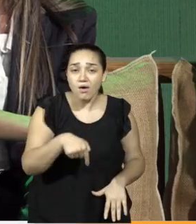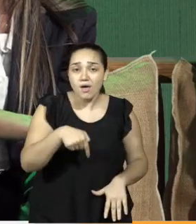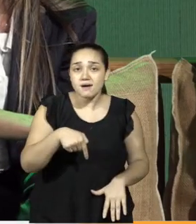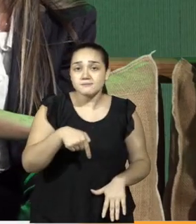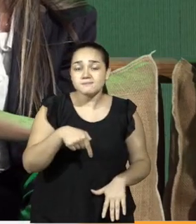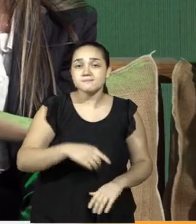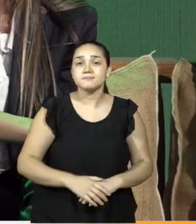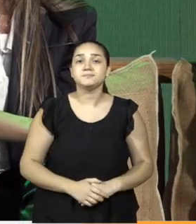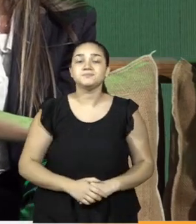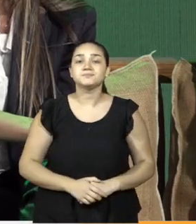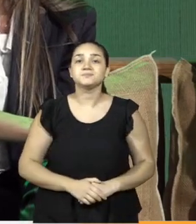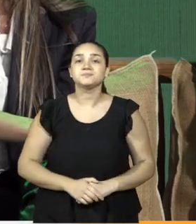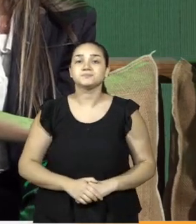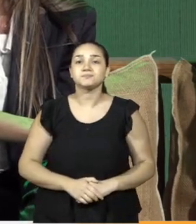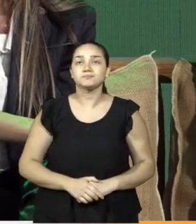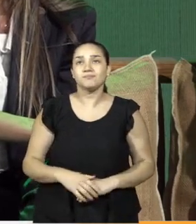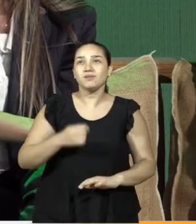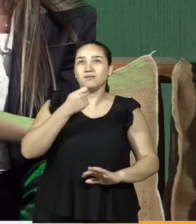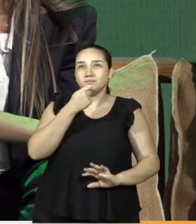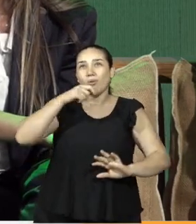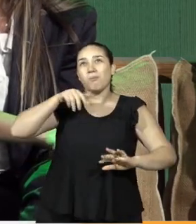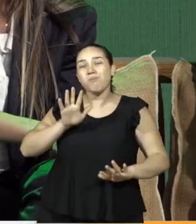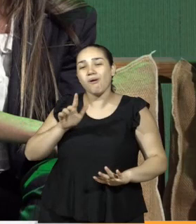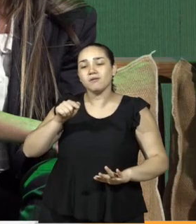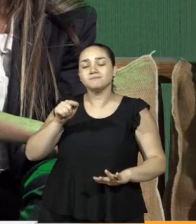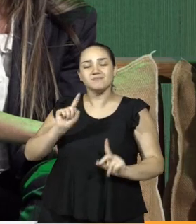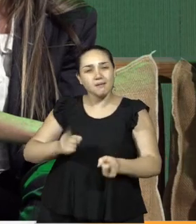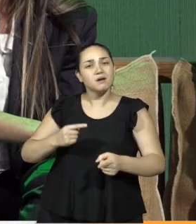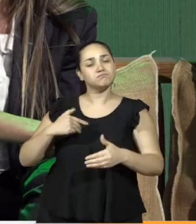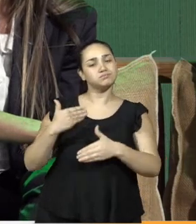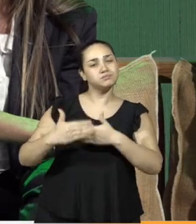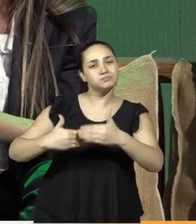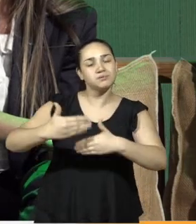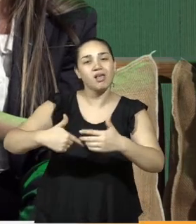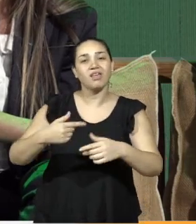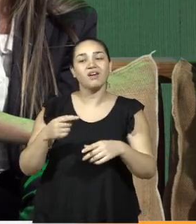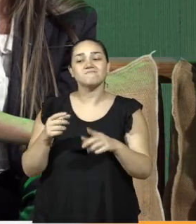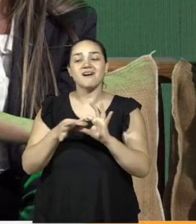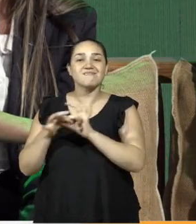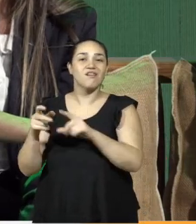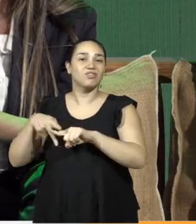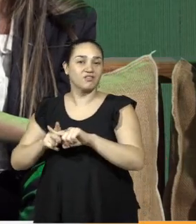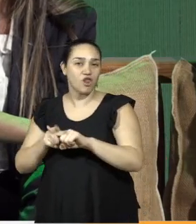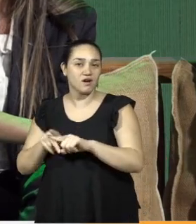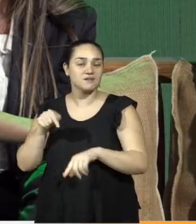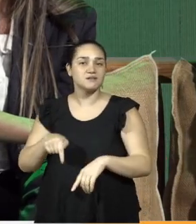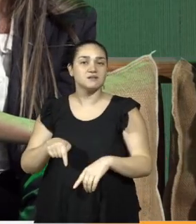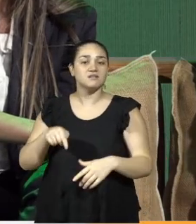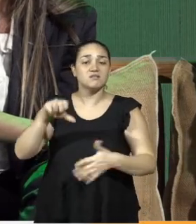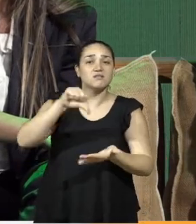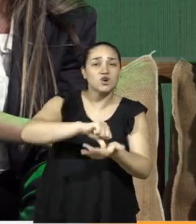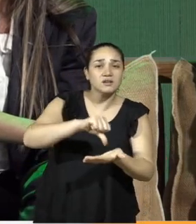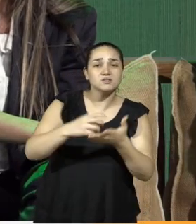pasamos y supongo que esto también va a ir evolucionando con la tecnología, a sistemas de locación seca, donde